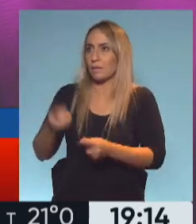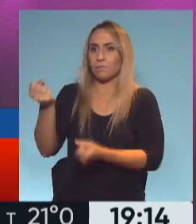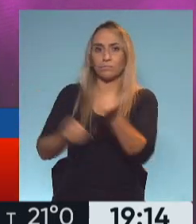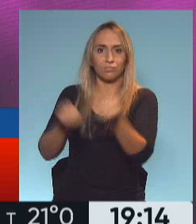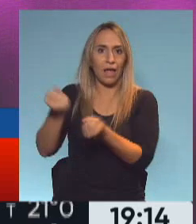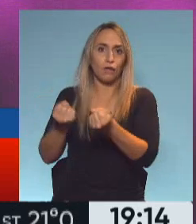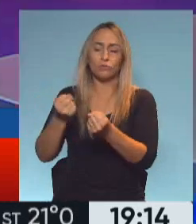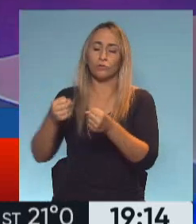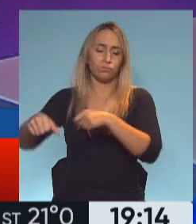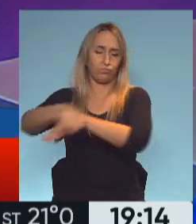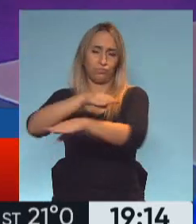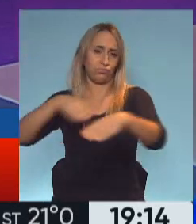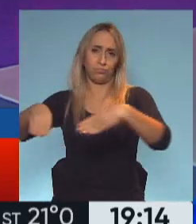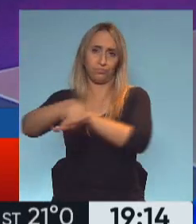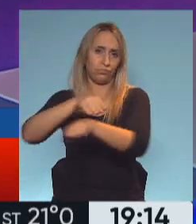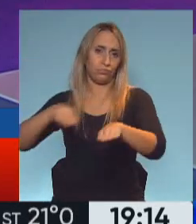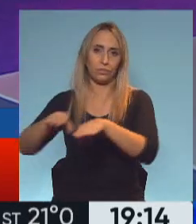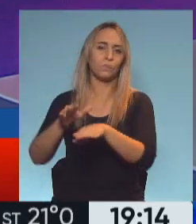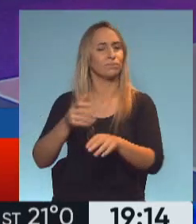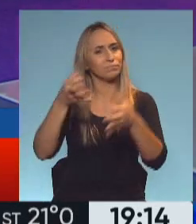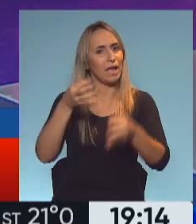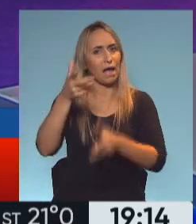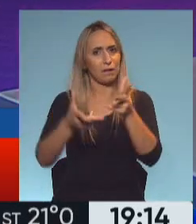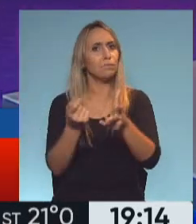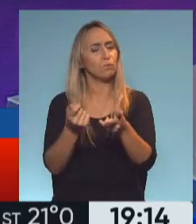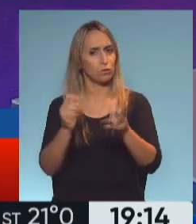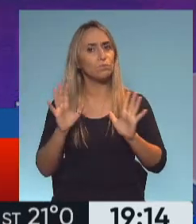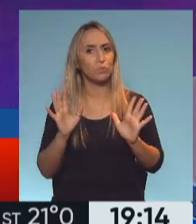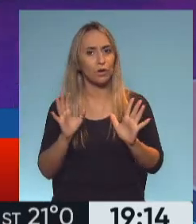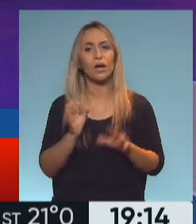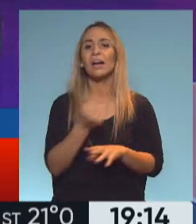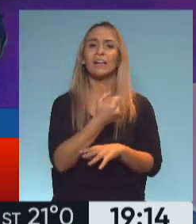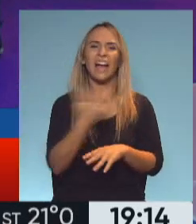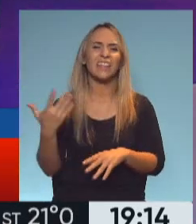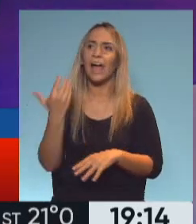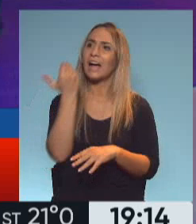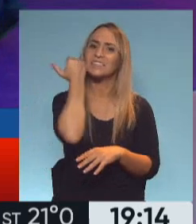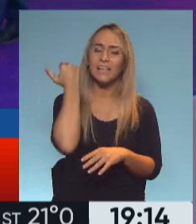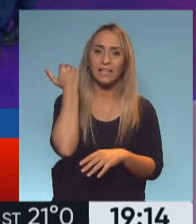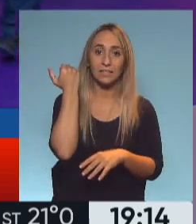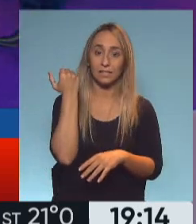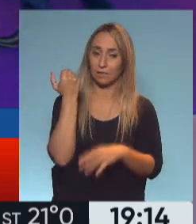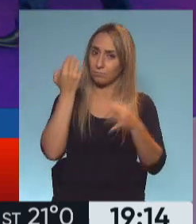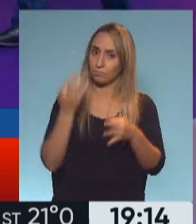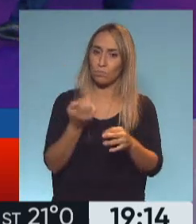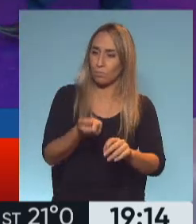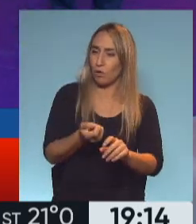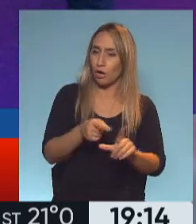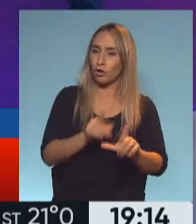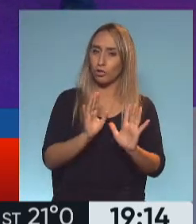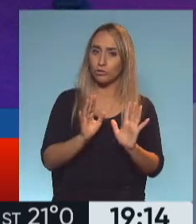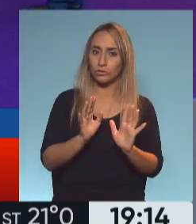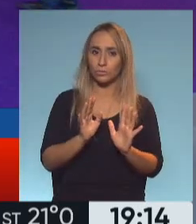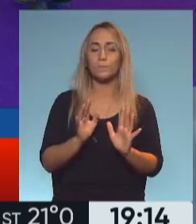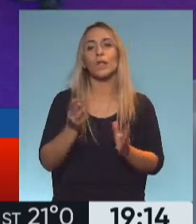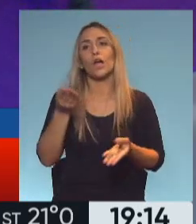la circulación en auto porque hablamos muy poco de lo que tendríamos que hablar de la cantidad de accidentes. Hay muy pocos accidentes, claro.